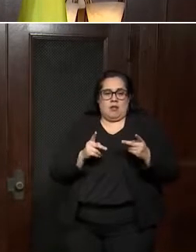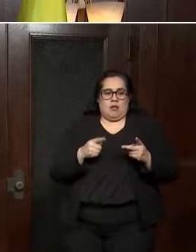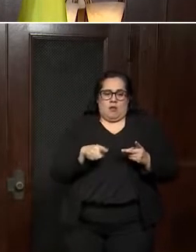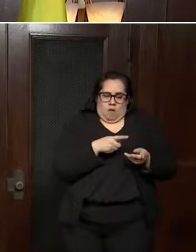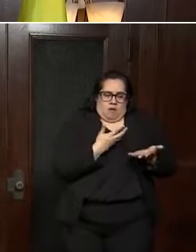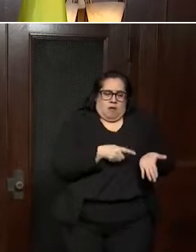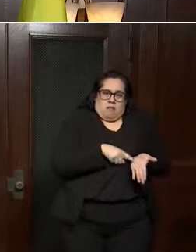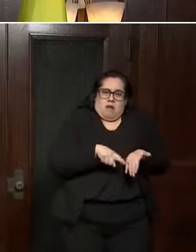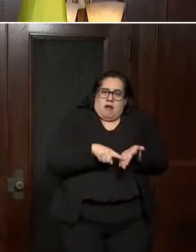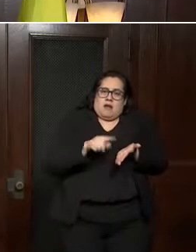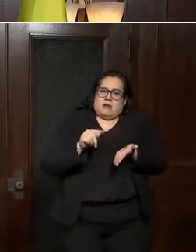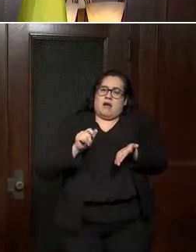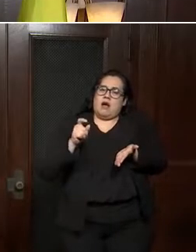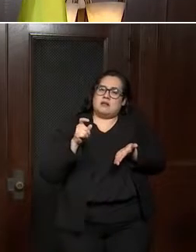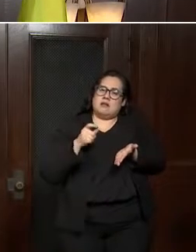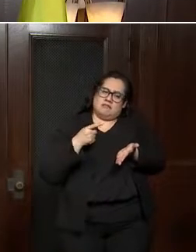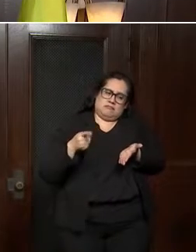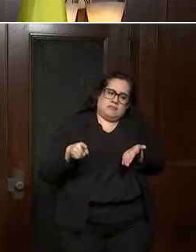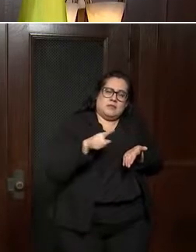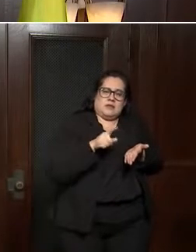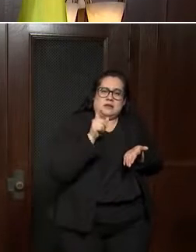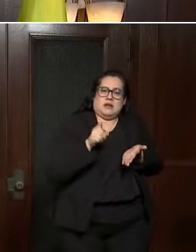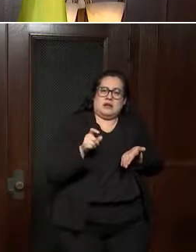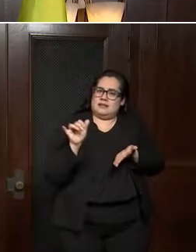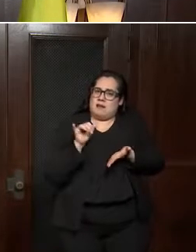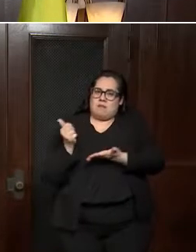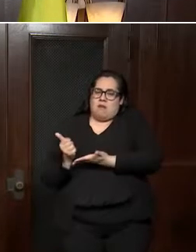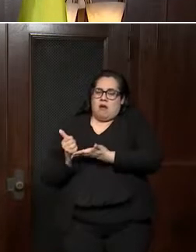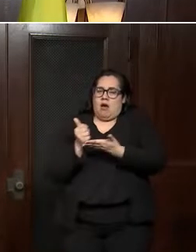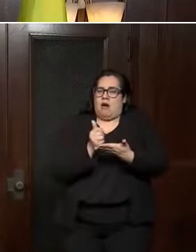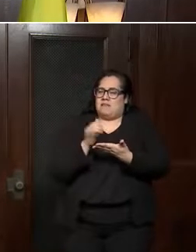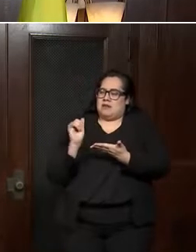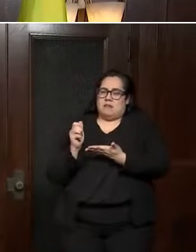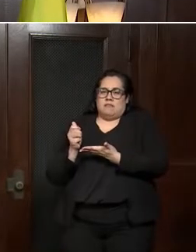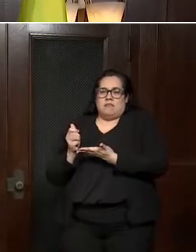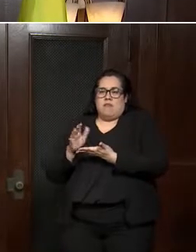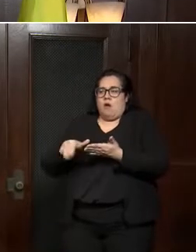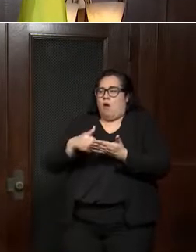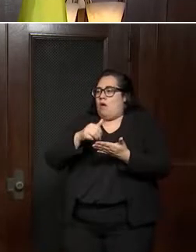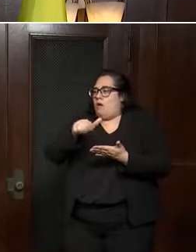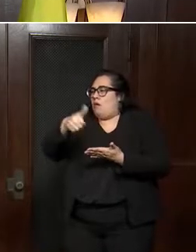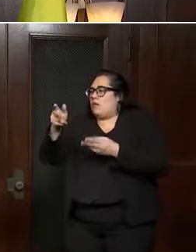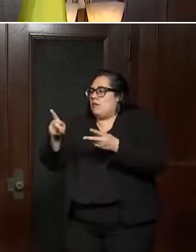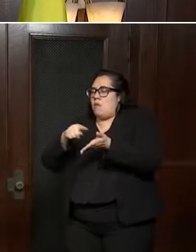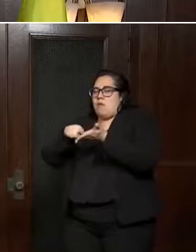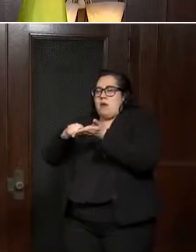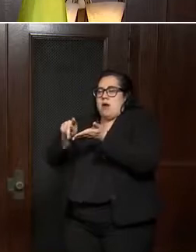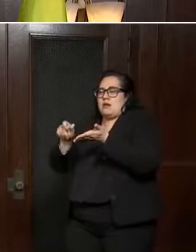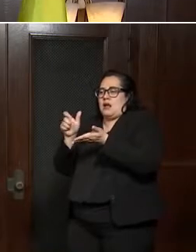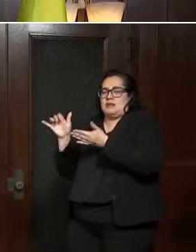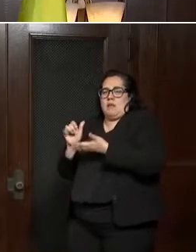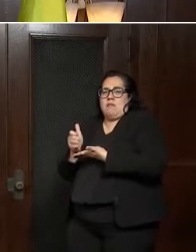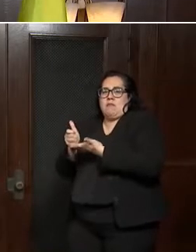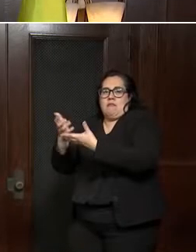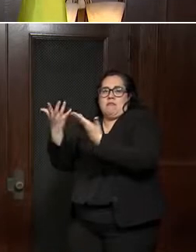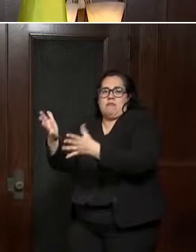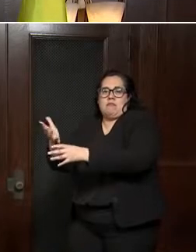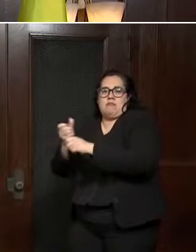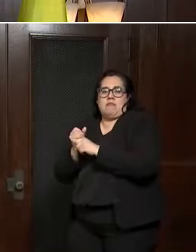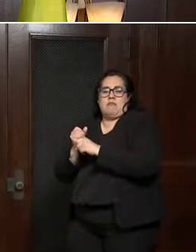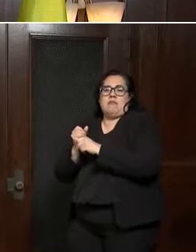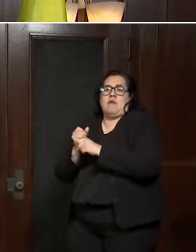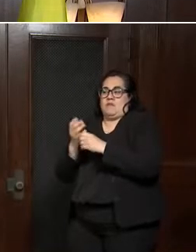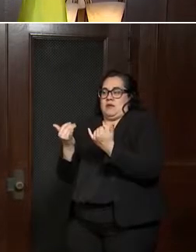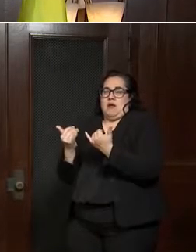pagan impuestos. Ellos necesitan la ayuda, la asistencia que las otras personas que pagan impuestos pueden